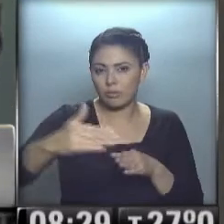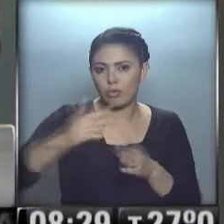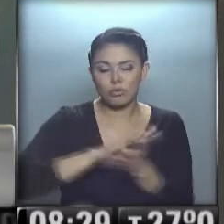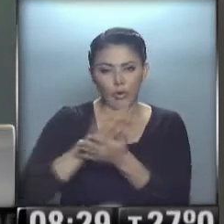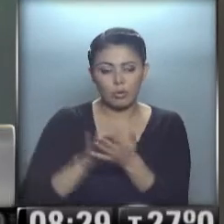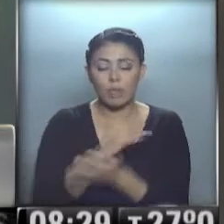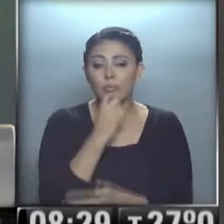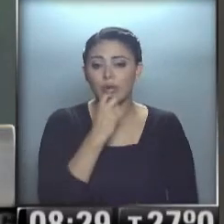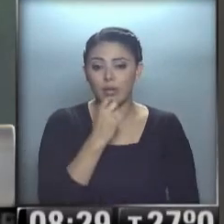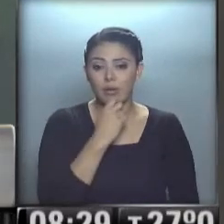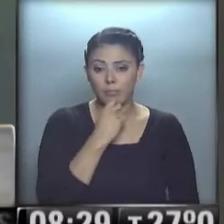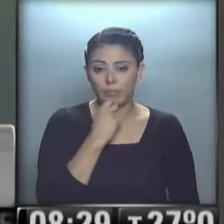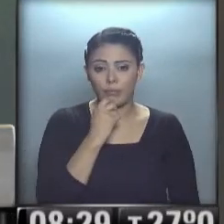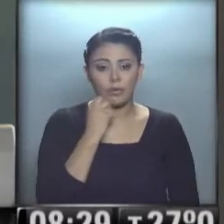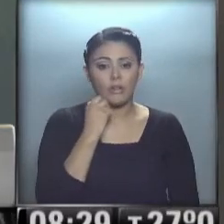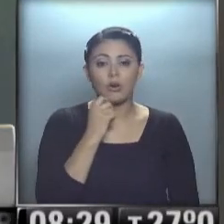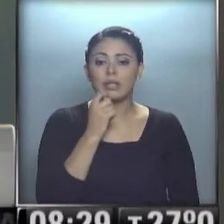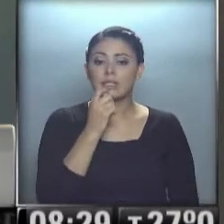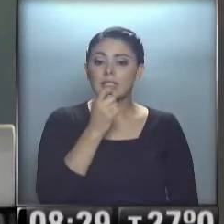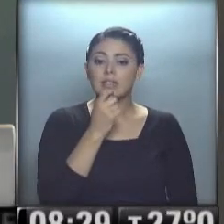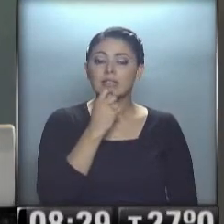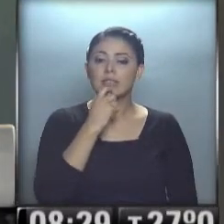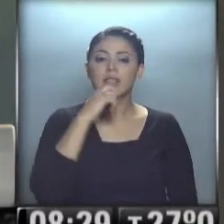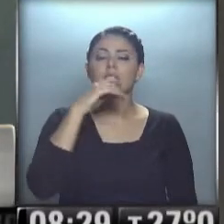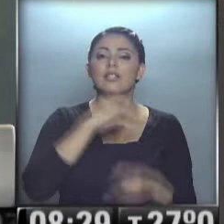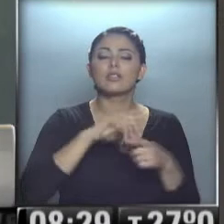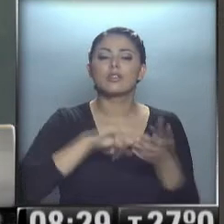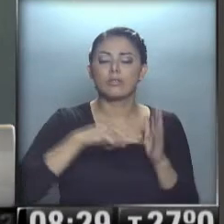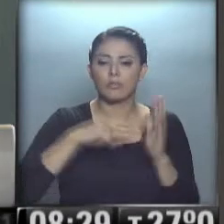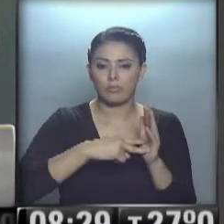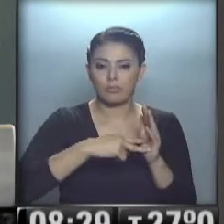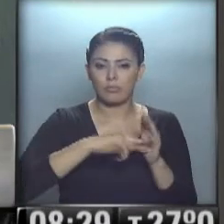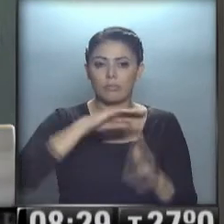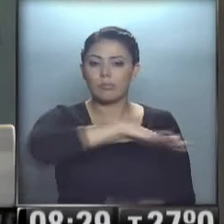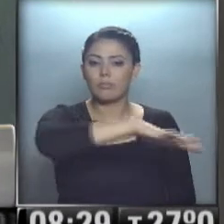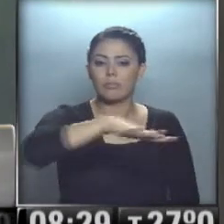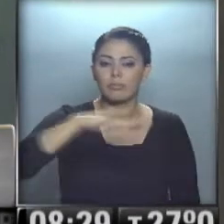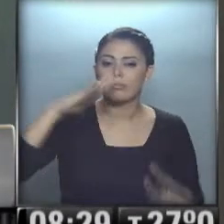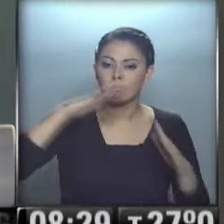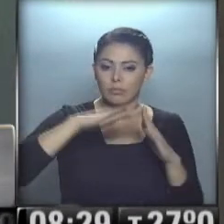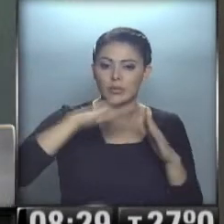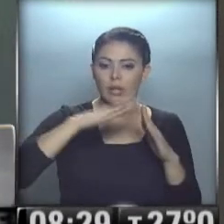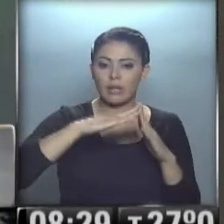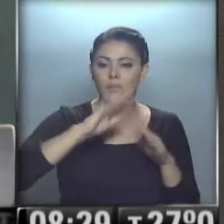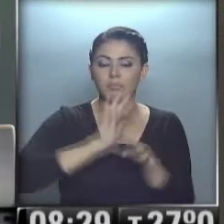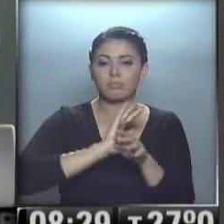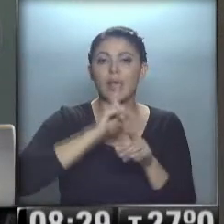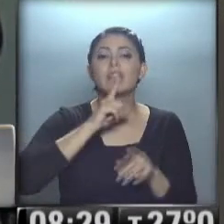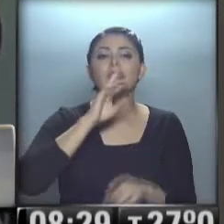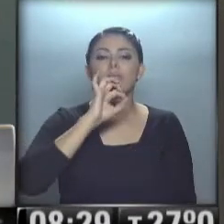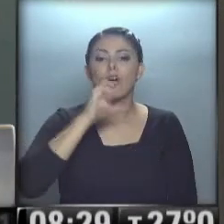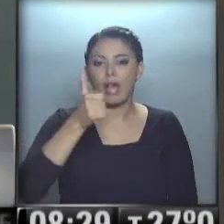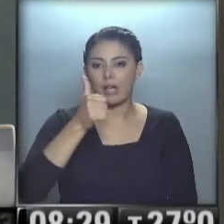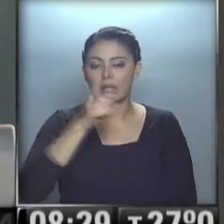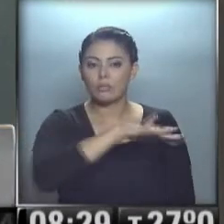el caso de lo que significa hacinamiento por cuarto de hogar en viviendas tipo A, que son